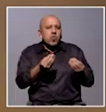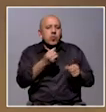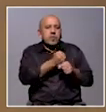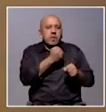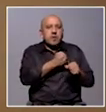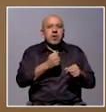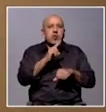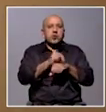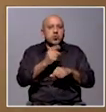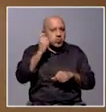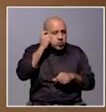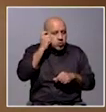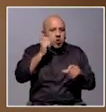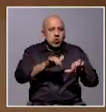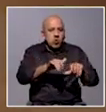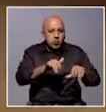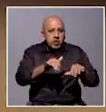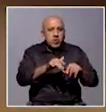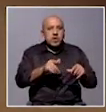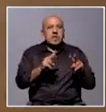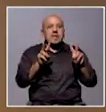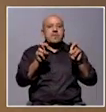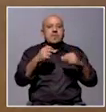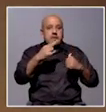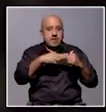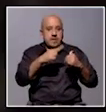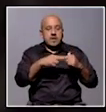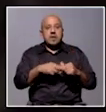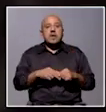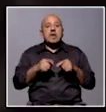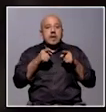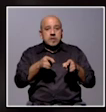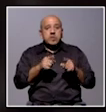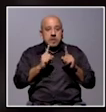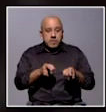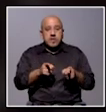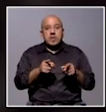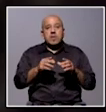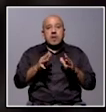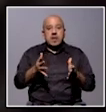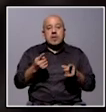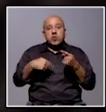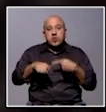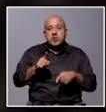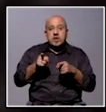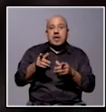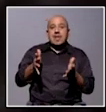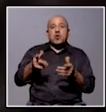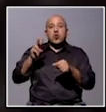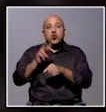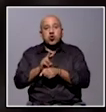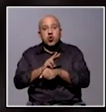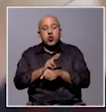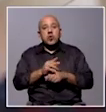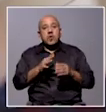puede ser el uso de dispositivos como computadoras y la conexión de internet los recursos ambientales son otros por lo tanto el control sobre una